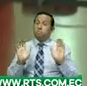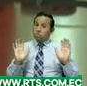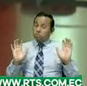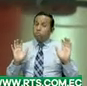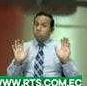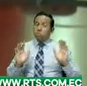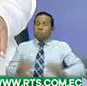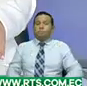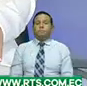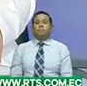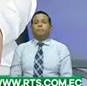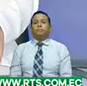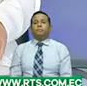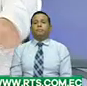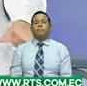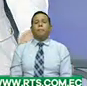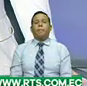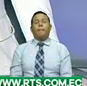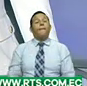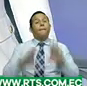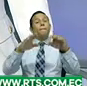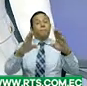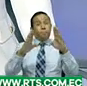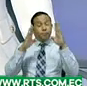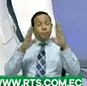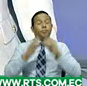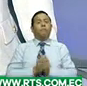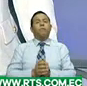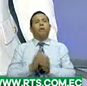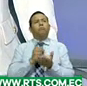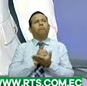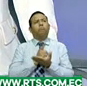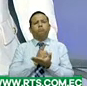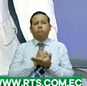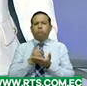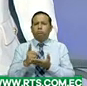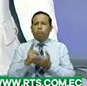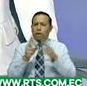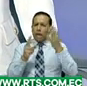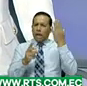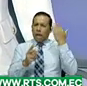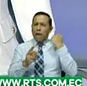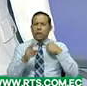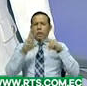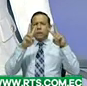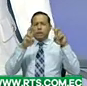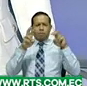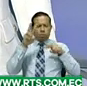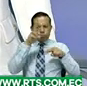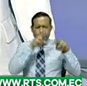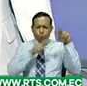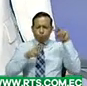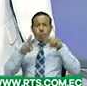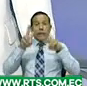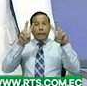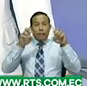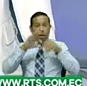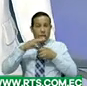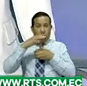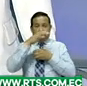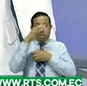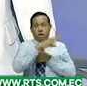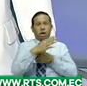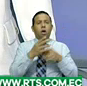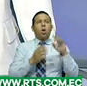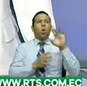Castillo. Y atentos, porque la semana de vigilancia epidemiológica, que corresponde del 8 al 14 de